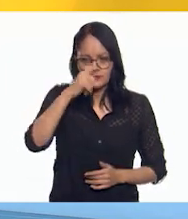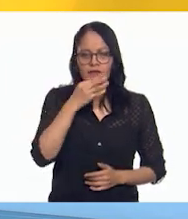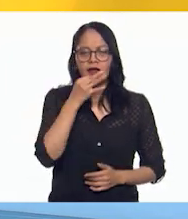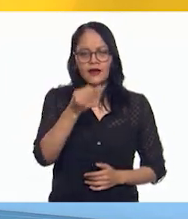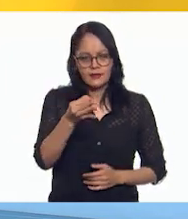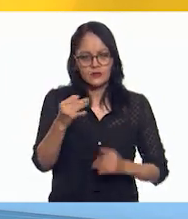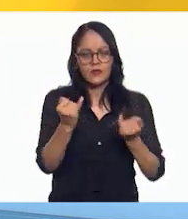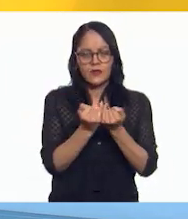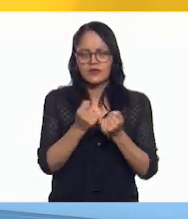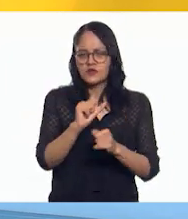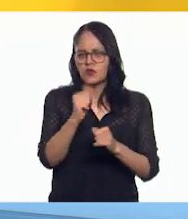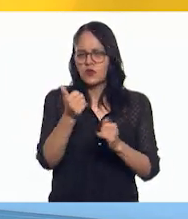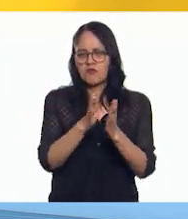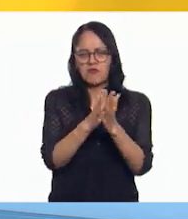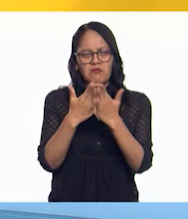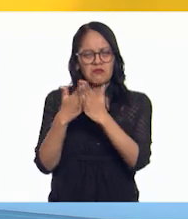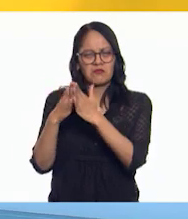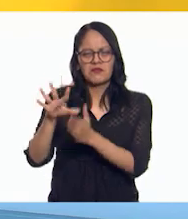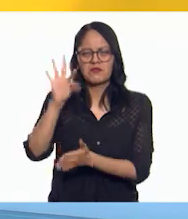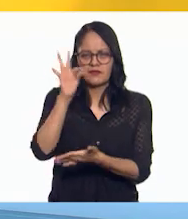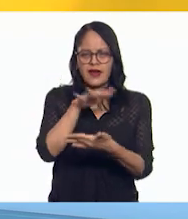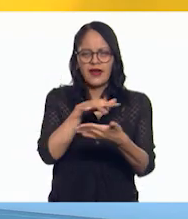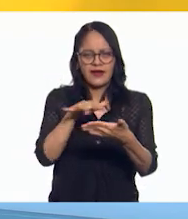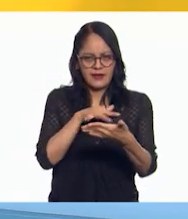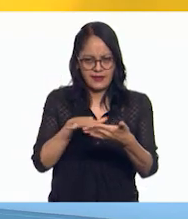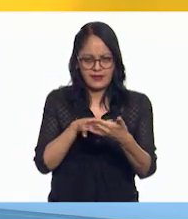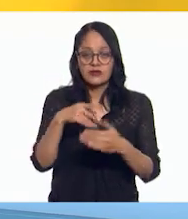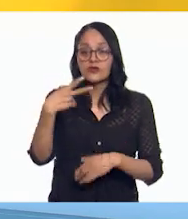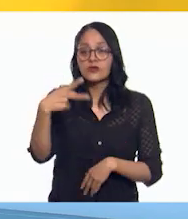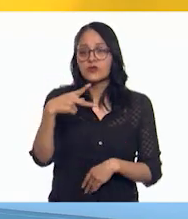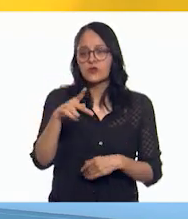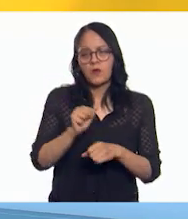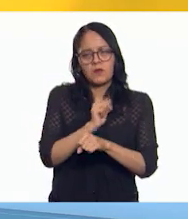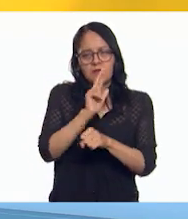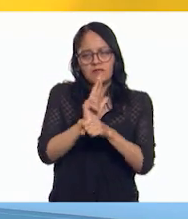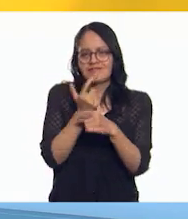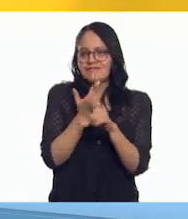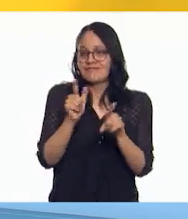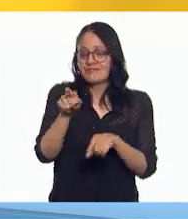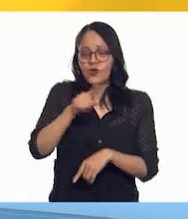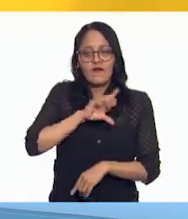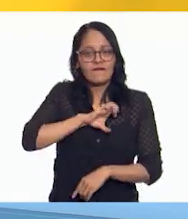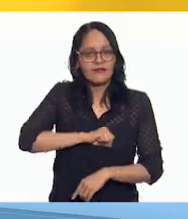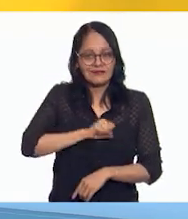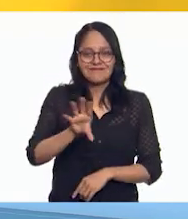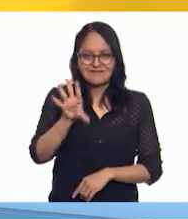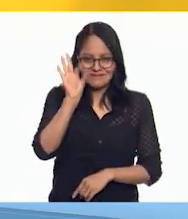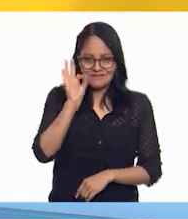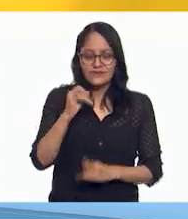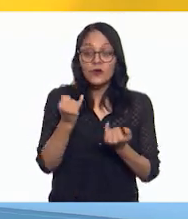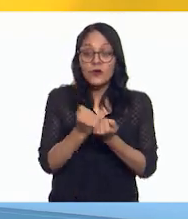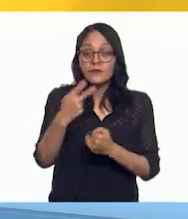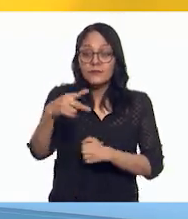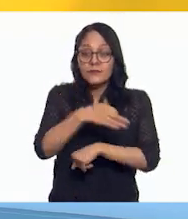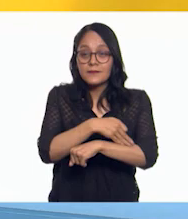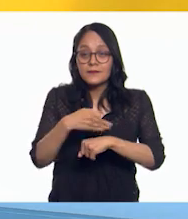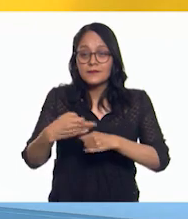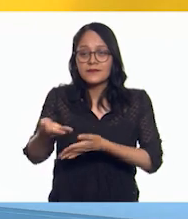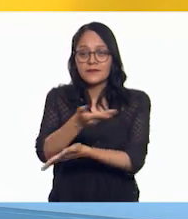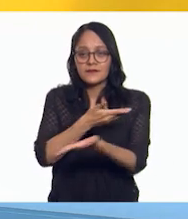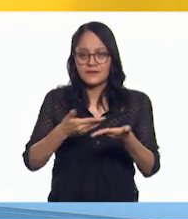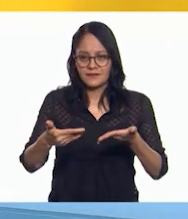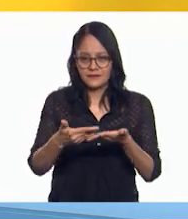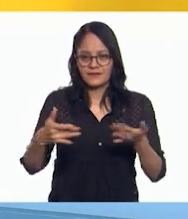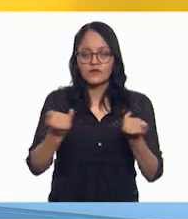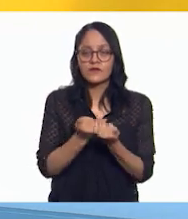lean todos los textos que les sea posible de la o el poeta que más les guste y que los compartan con sus familiares.